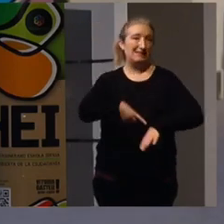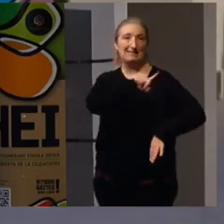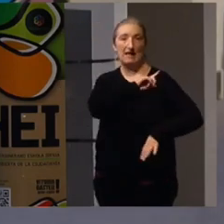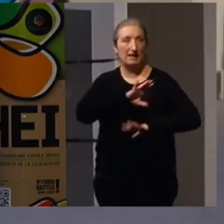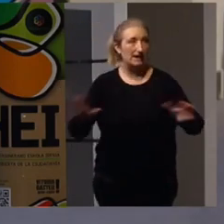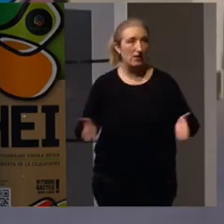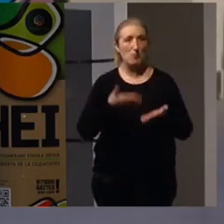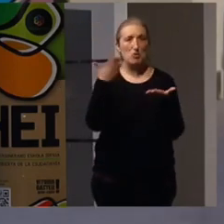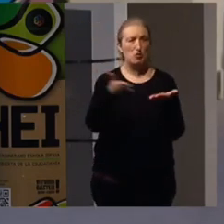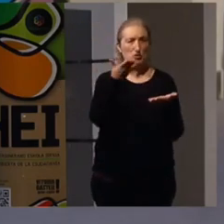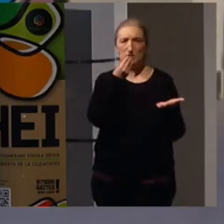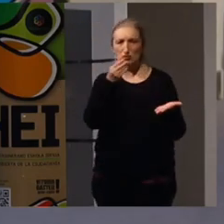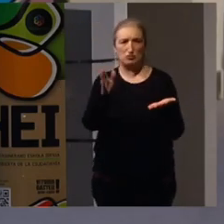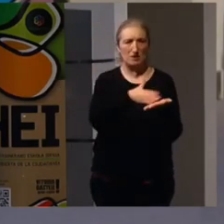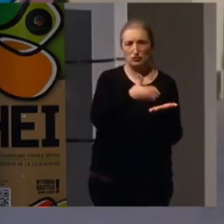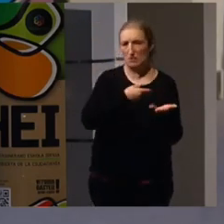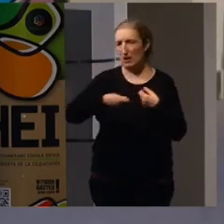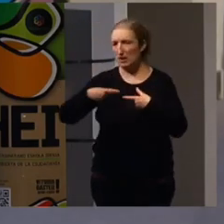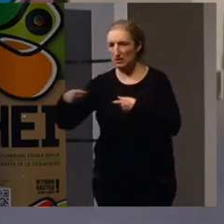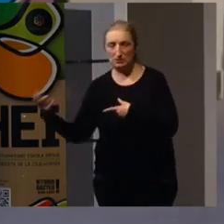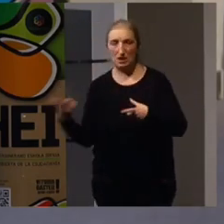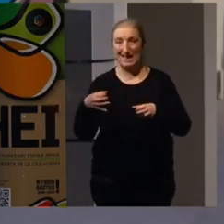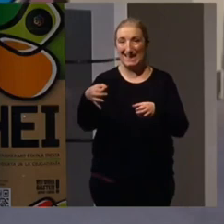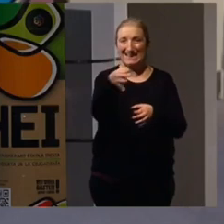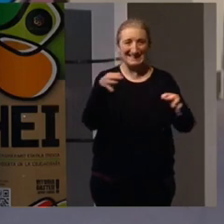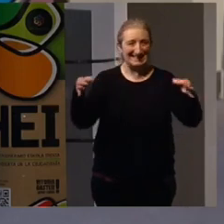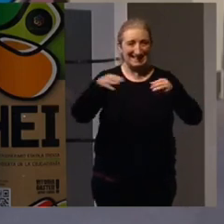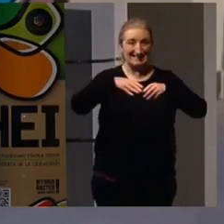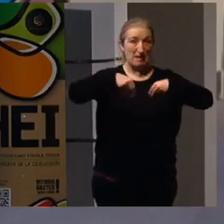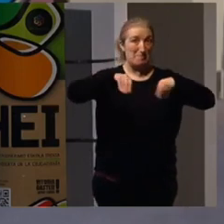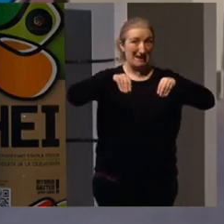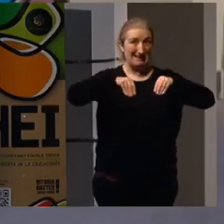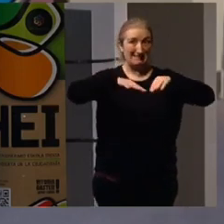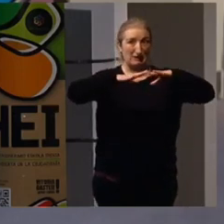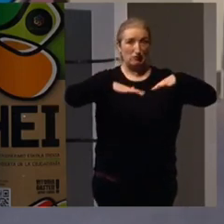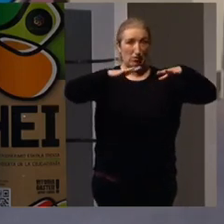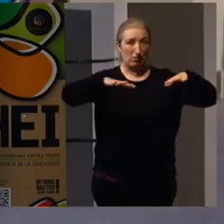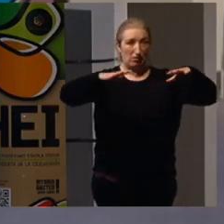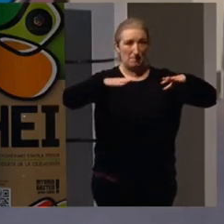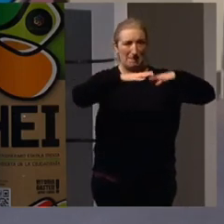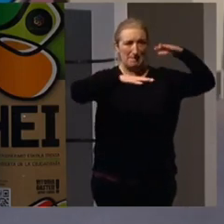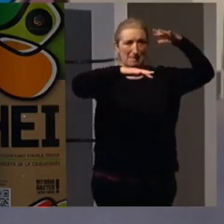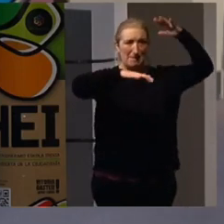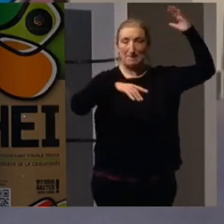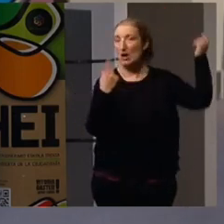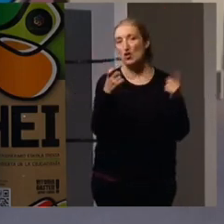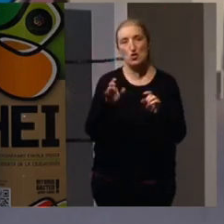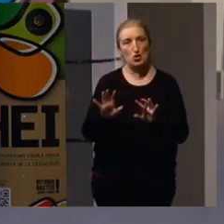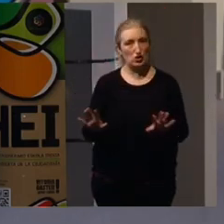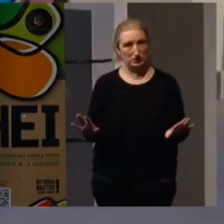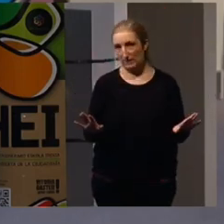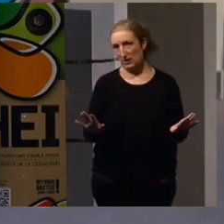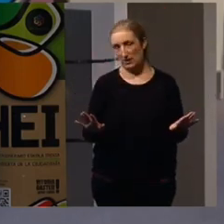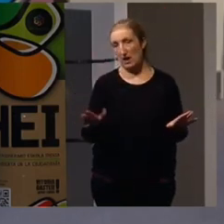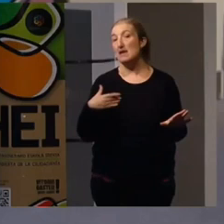devastadora de vamos a producir y consumir y estar generando islas gigantes de plásticos que flotan en el mar, no es necesario. Igual lo que